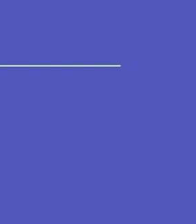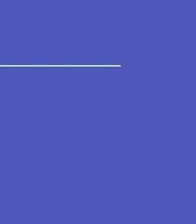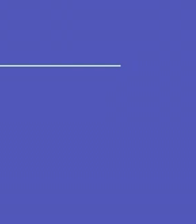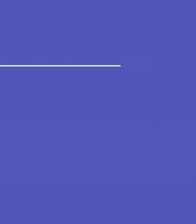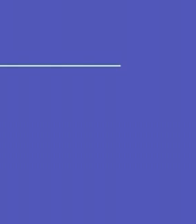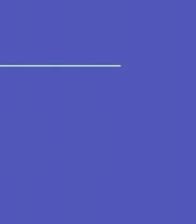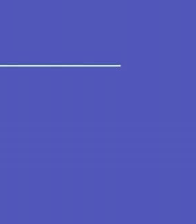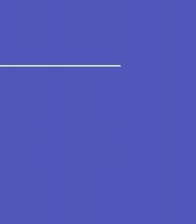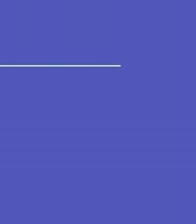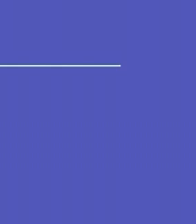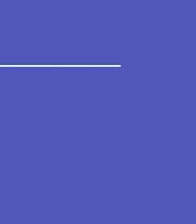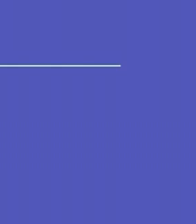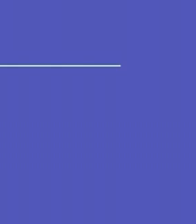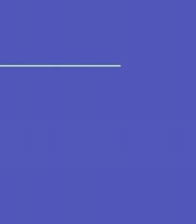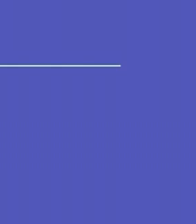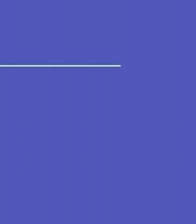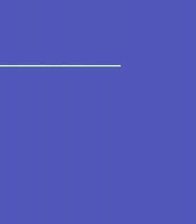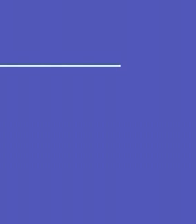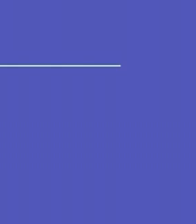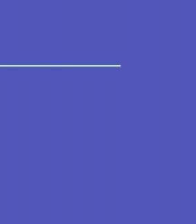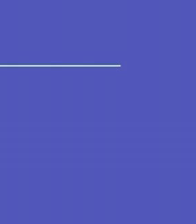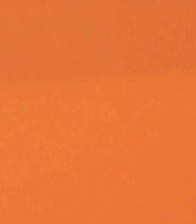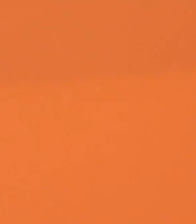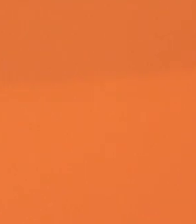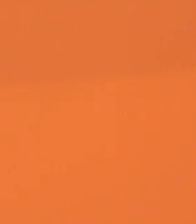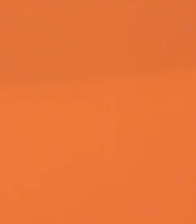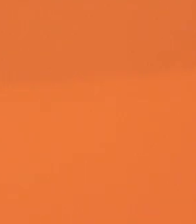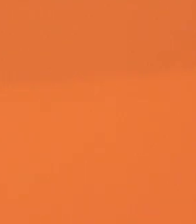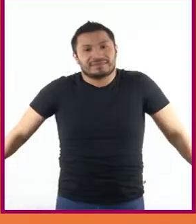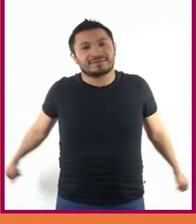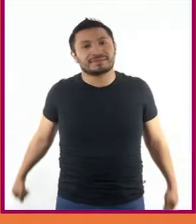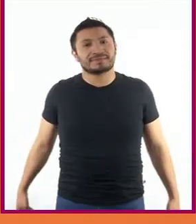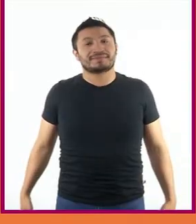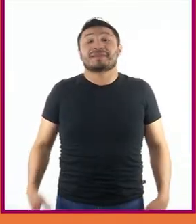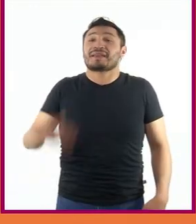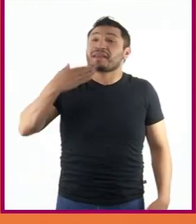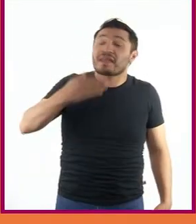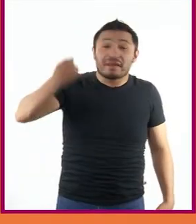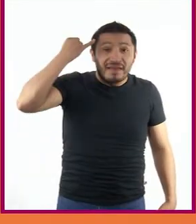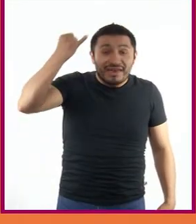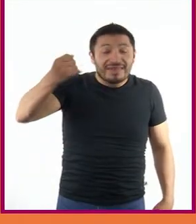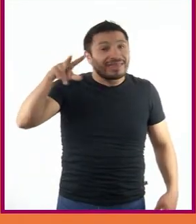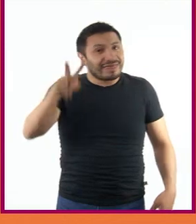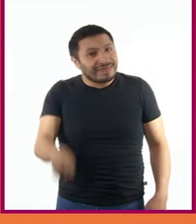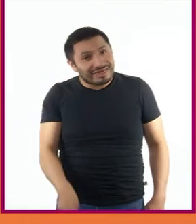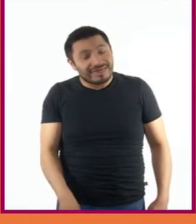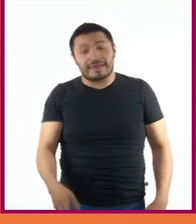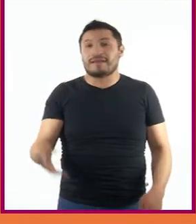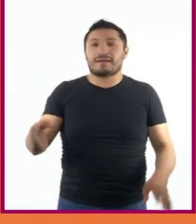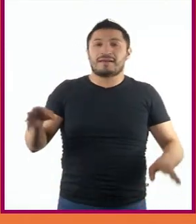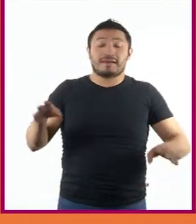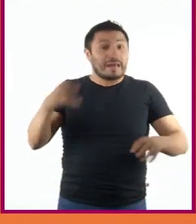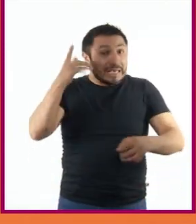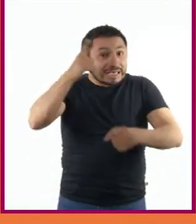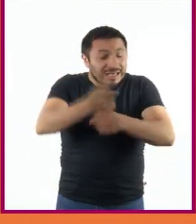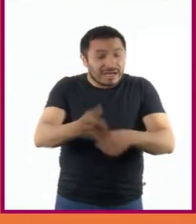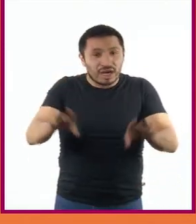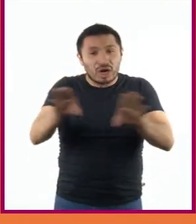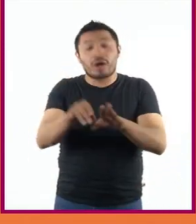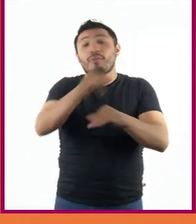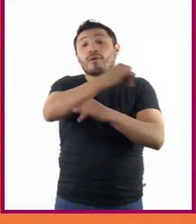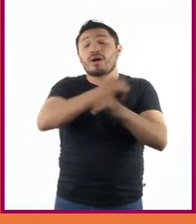lo que entra no sale, se acumula. Me parece buen argumento, Enrique. ¿Notan cómo recabar información